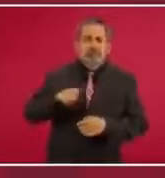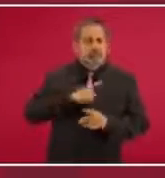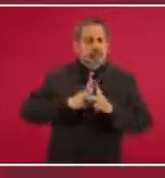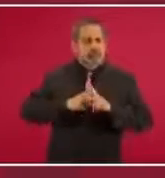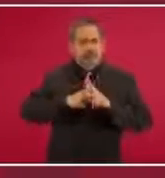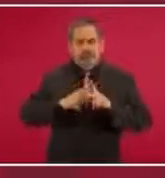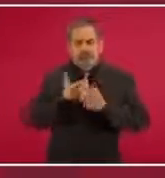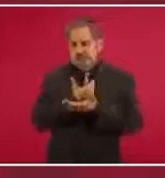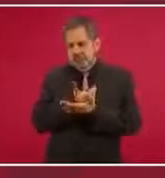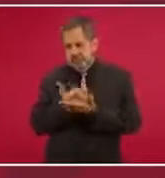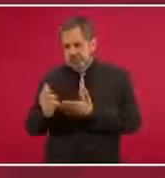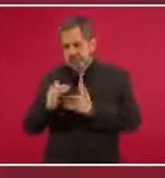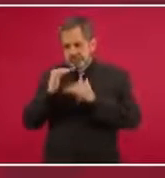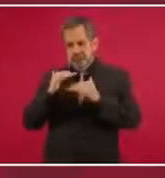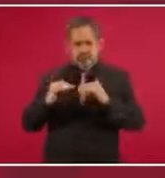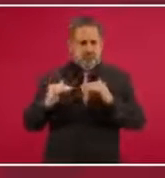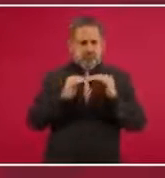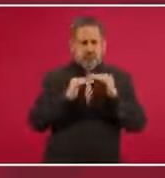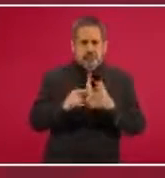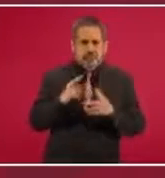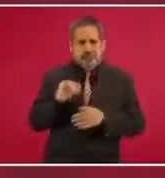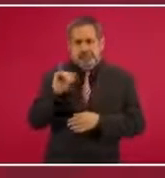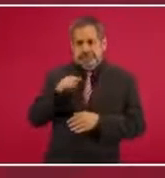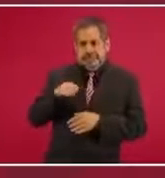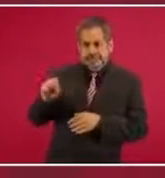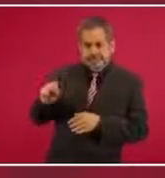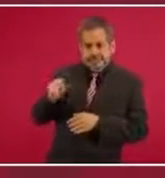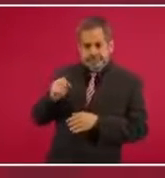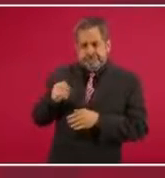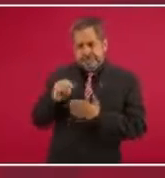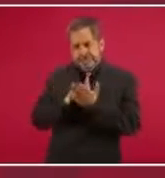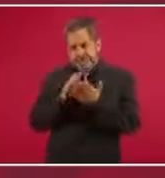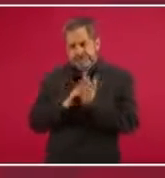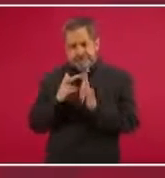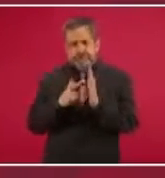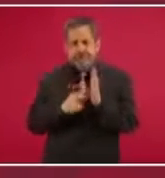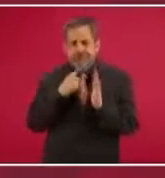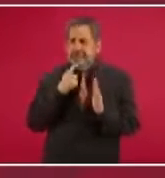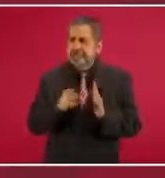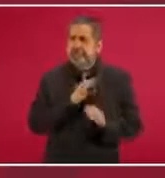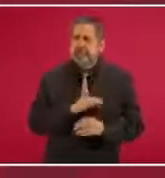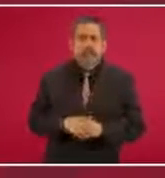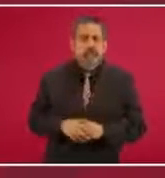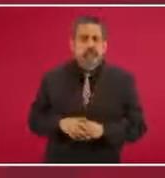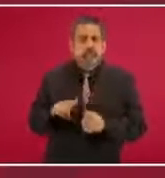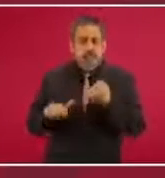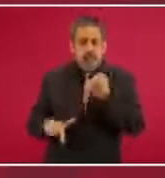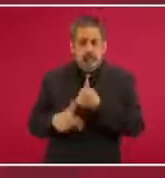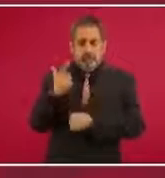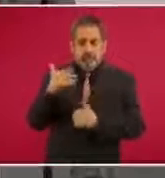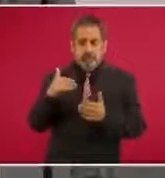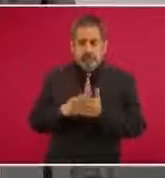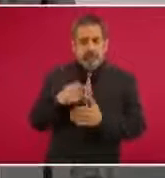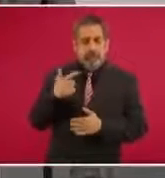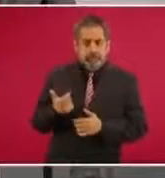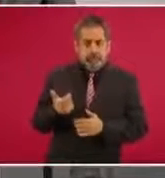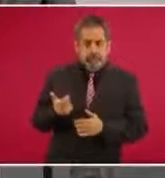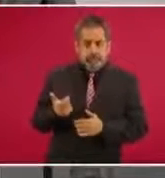el salario de acuerdo al seguro social son 12.000 pesos